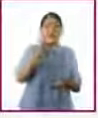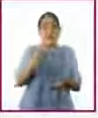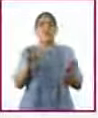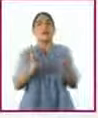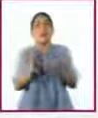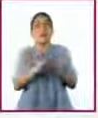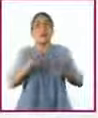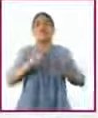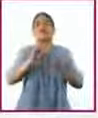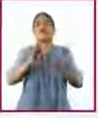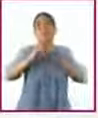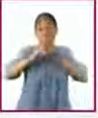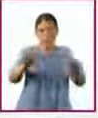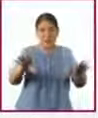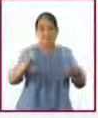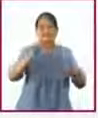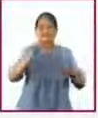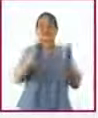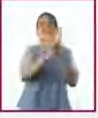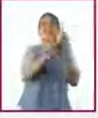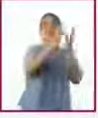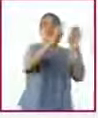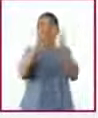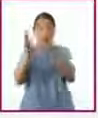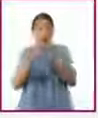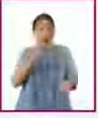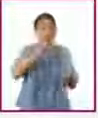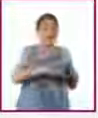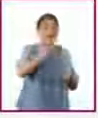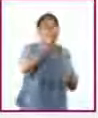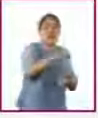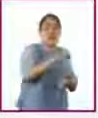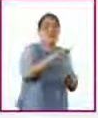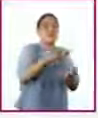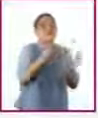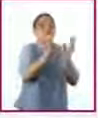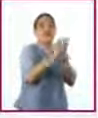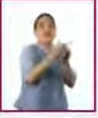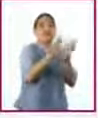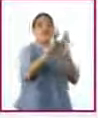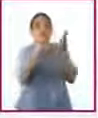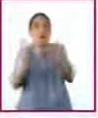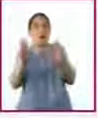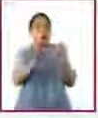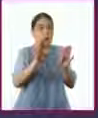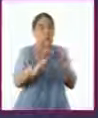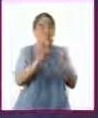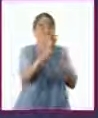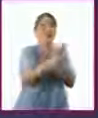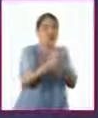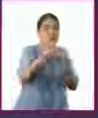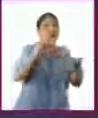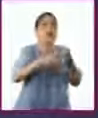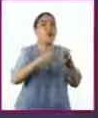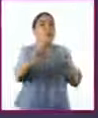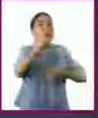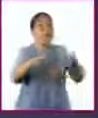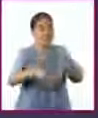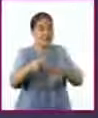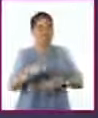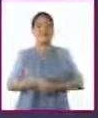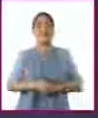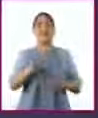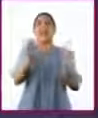como bibliografías de bibliografía, obras de consulta y referencia. Por